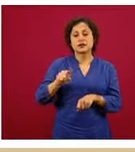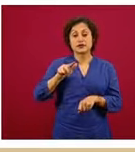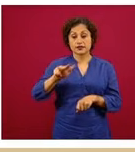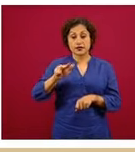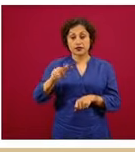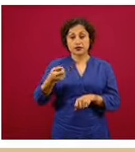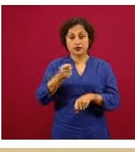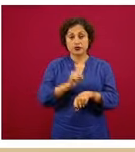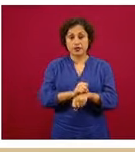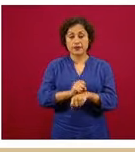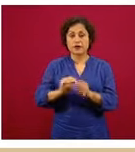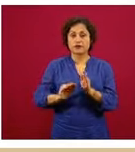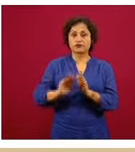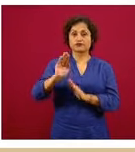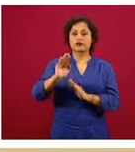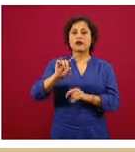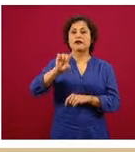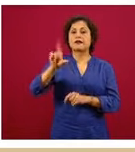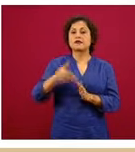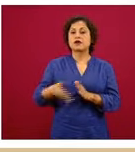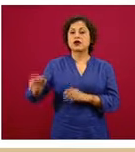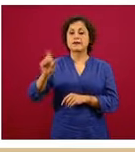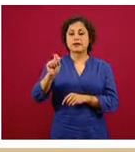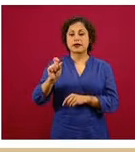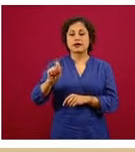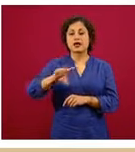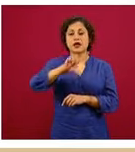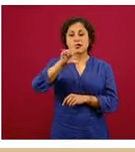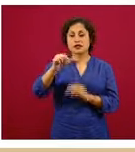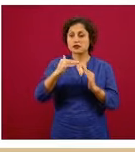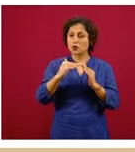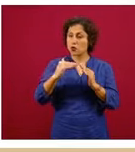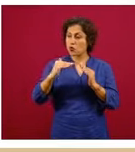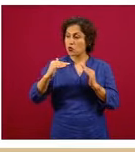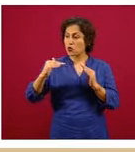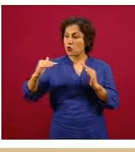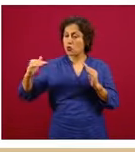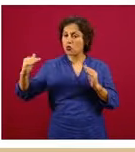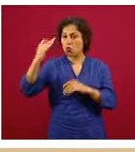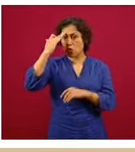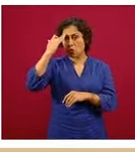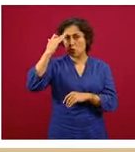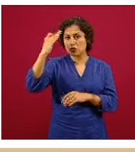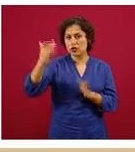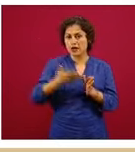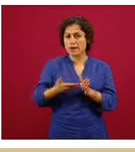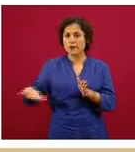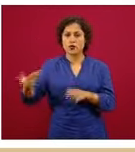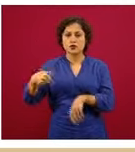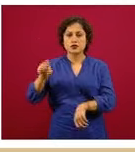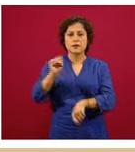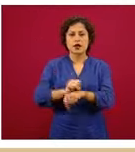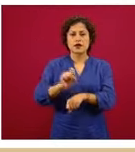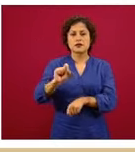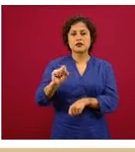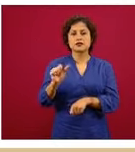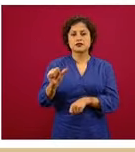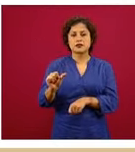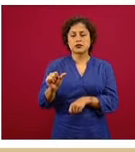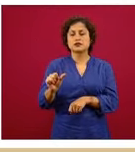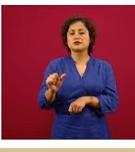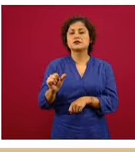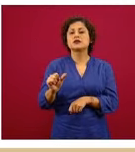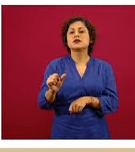ascenso hasta la semana 20 y luego se presenta una meseta bastante larga, prolongada hasta la semana 26, en donde